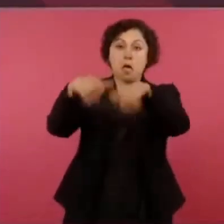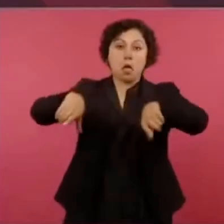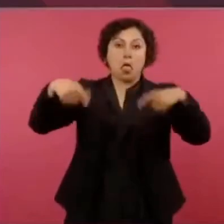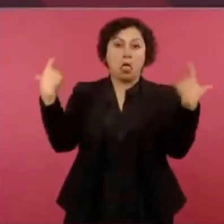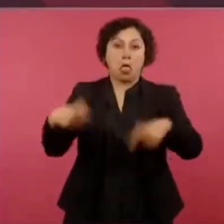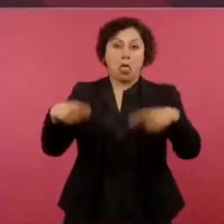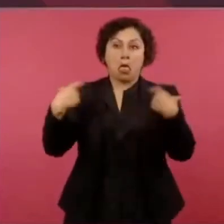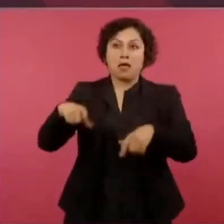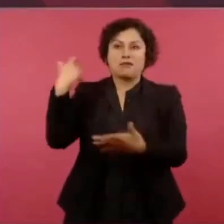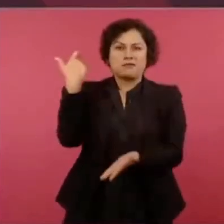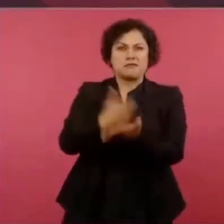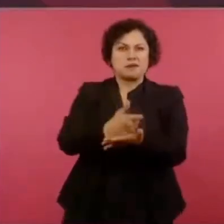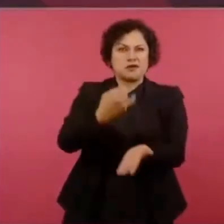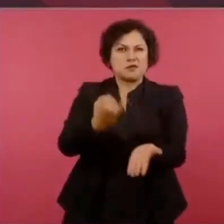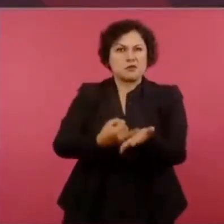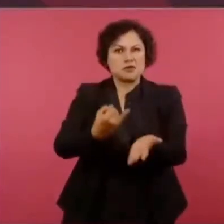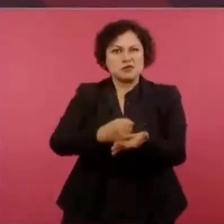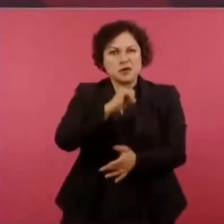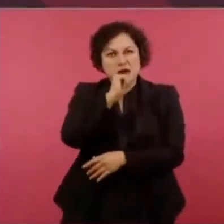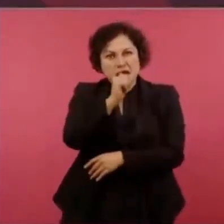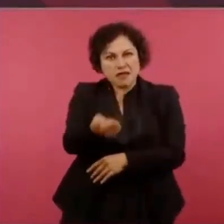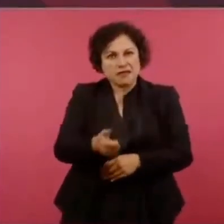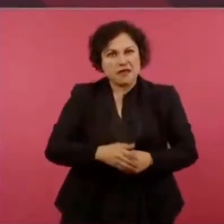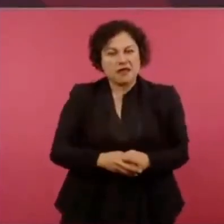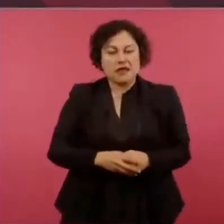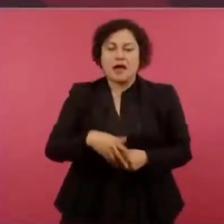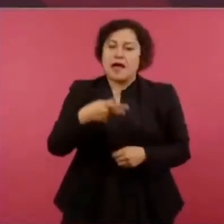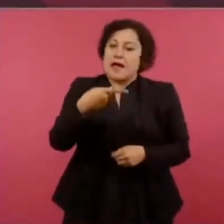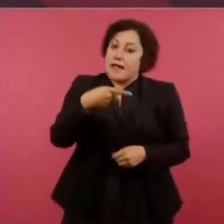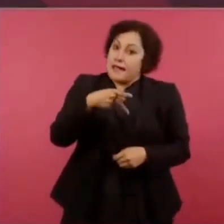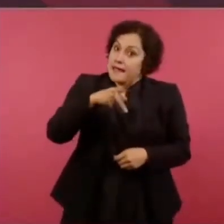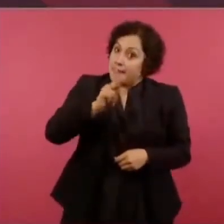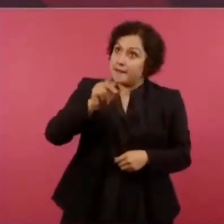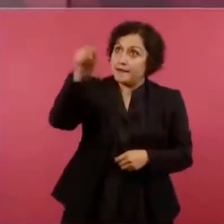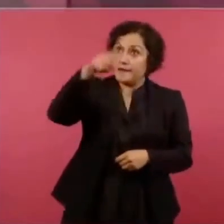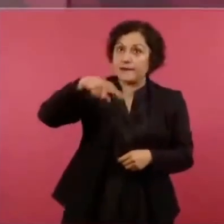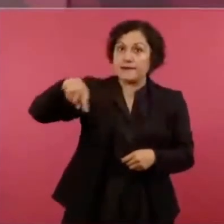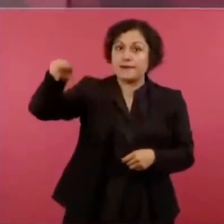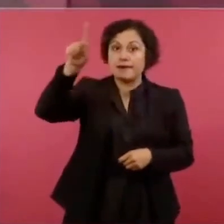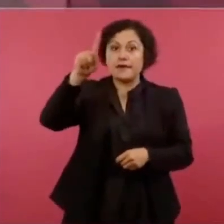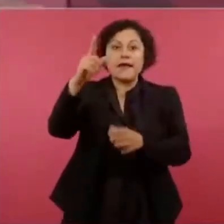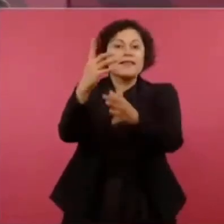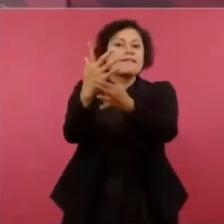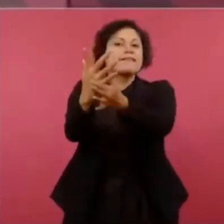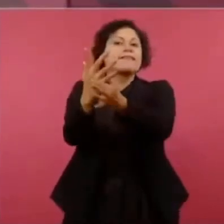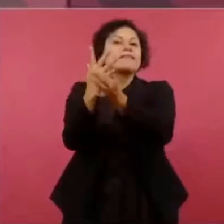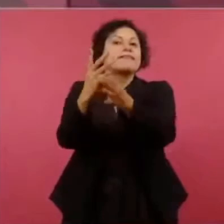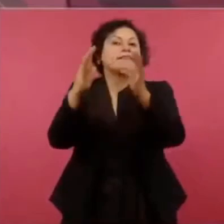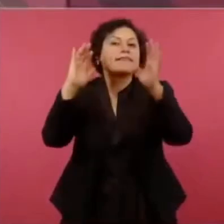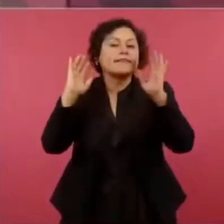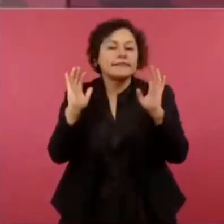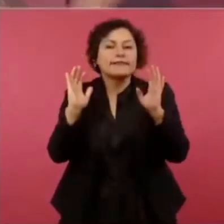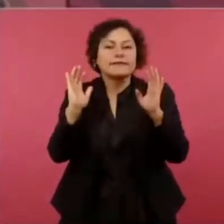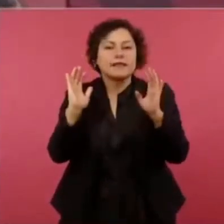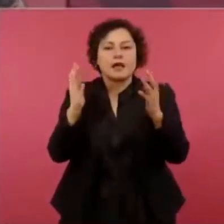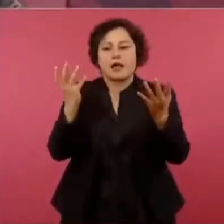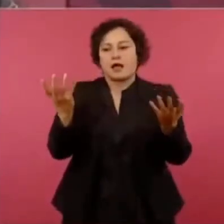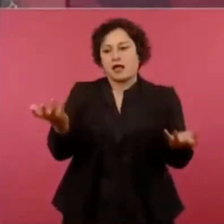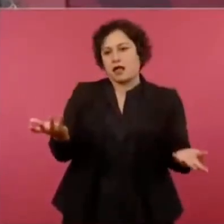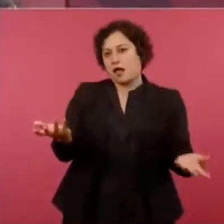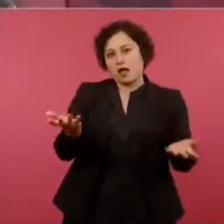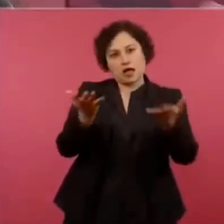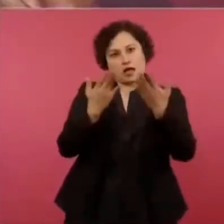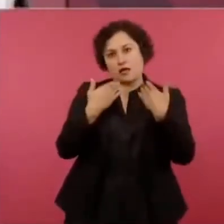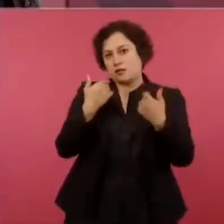pero todavía decían de que el problema era que los